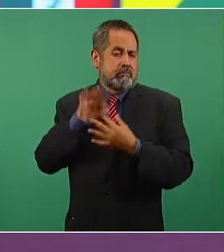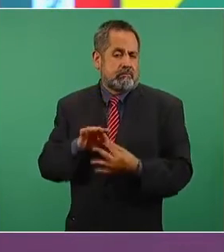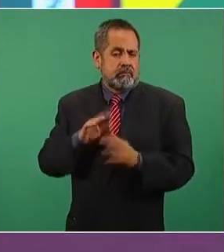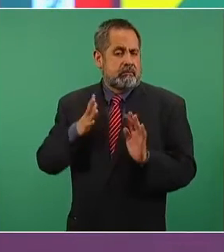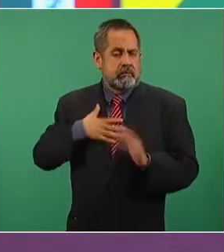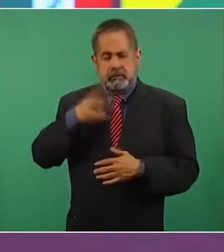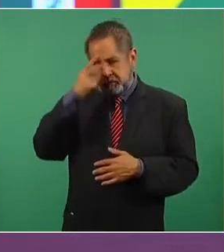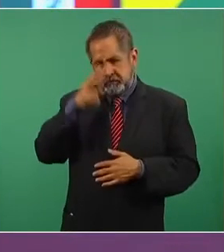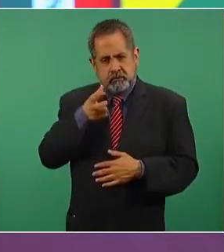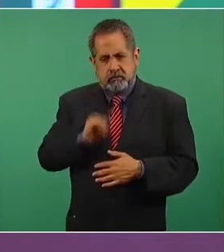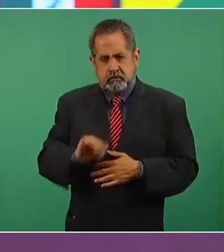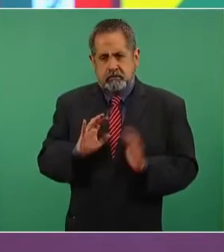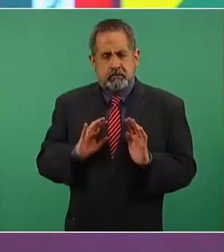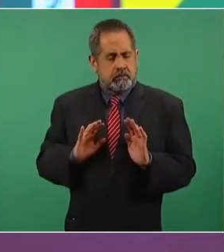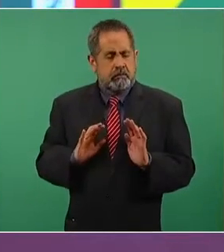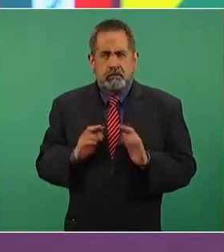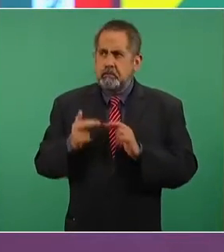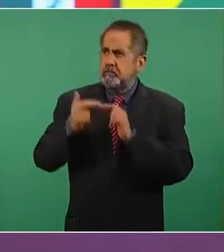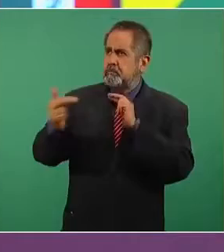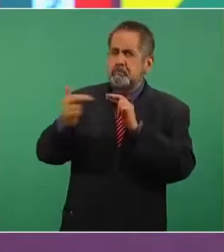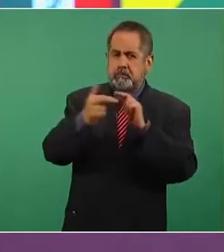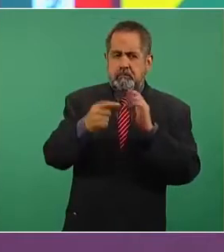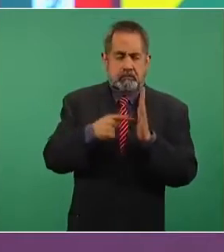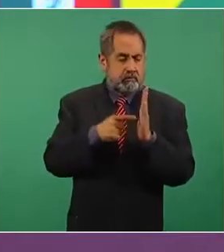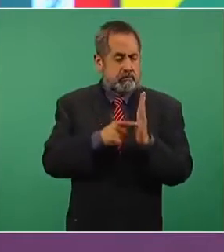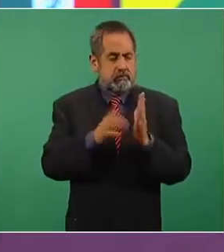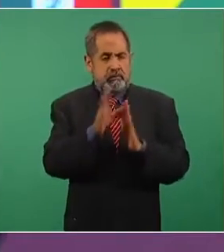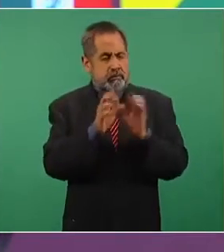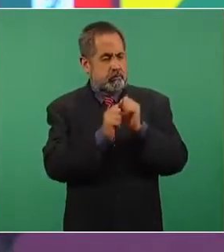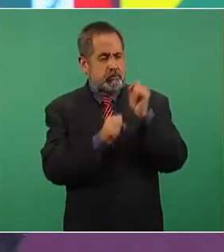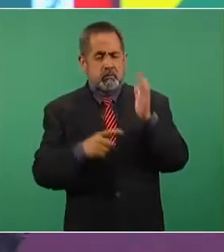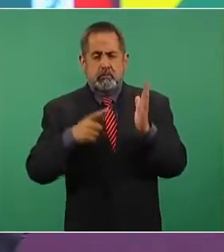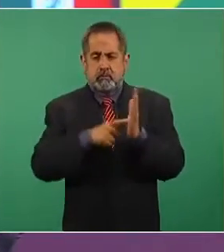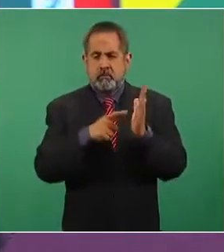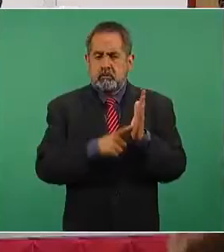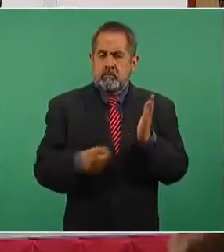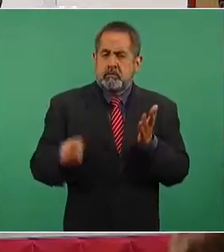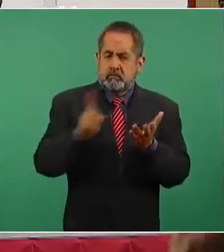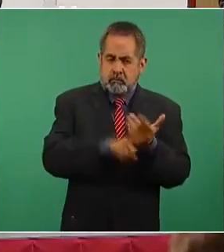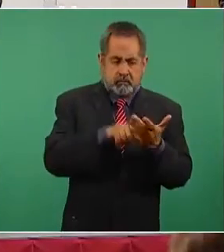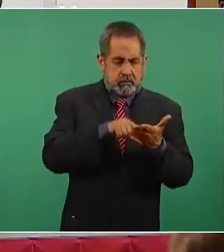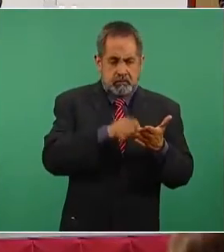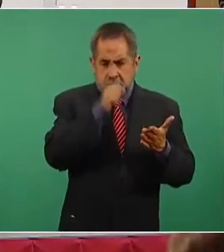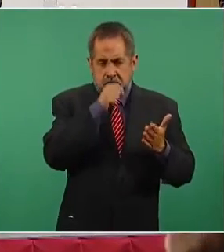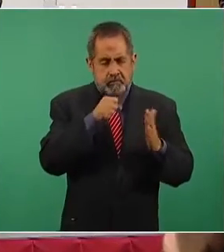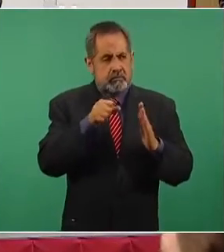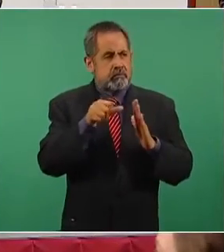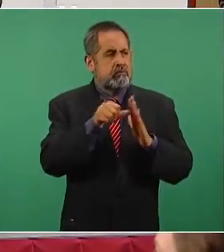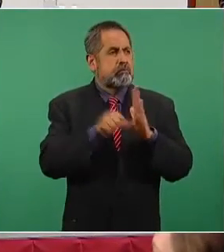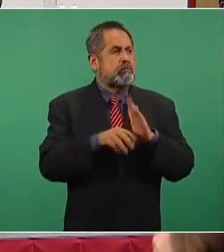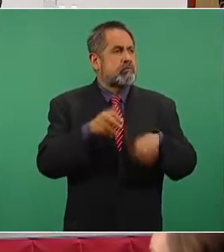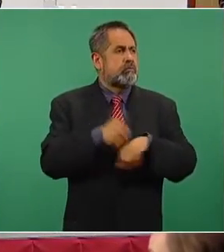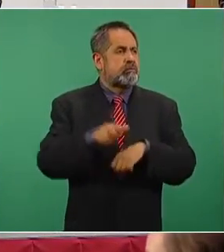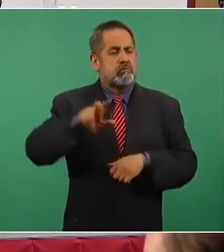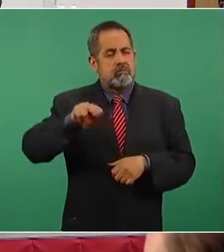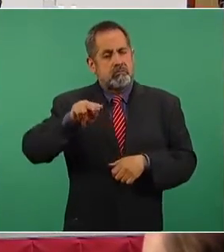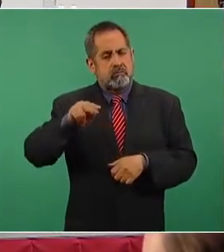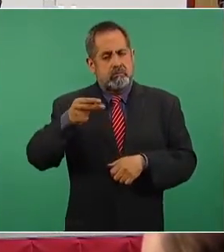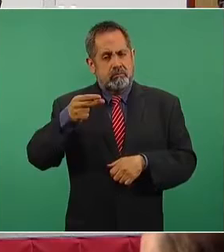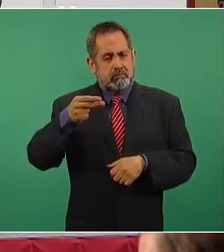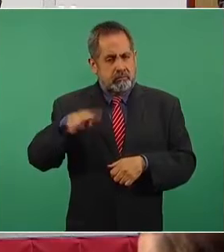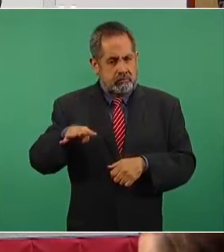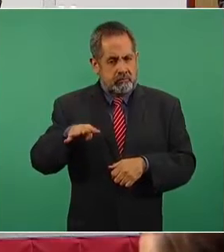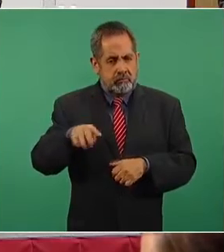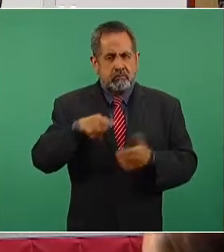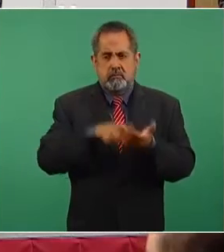exterior de México, sustentada en el artículo 89 de nuestra Constitución,